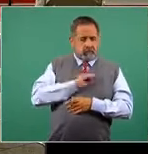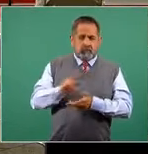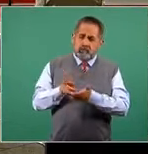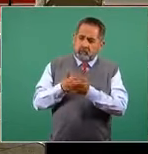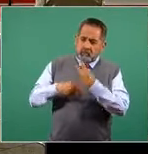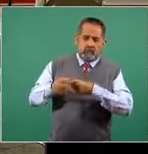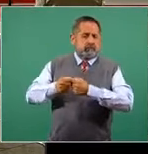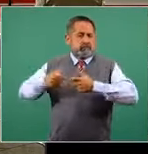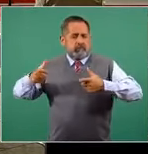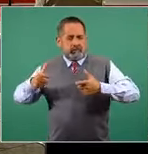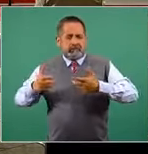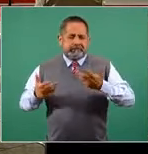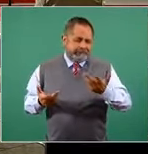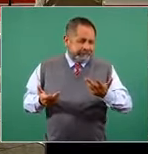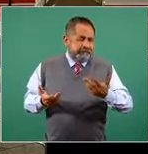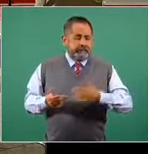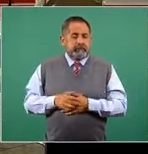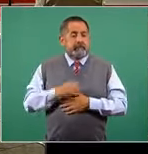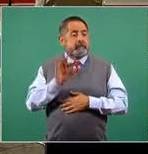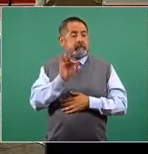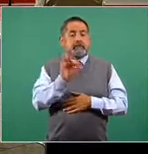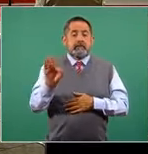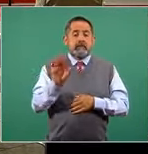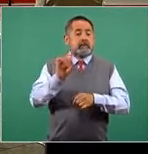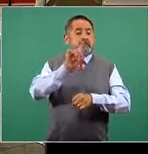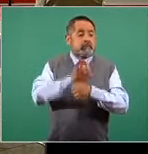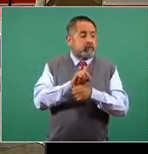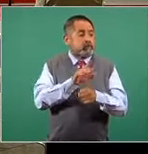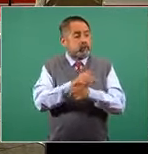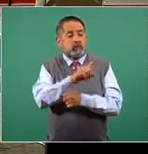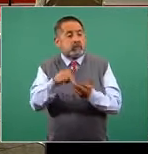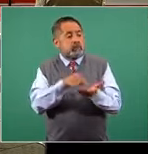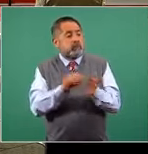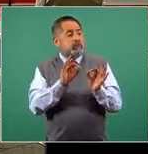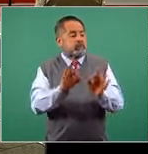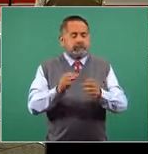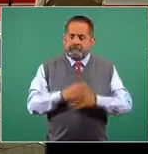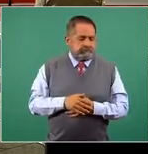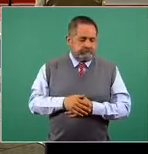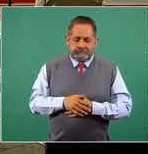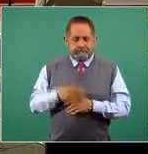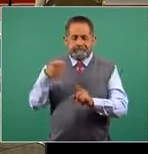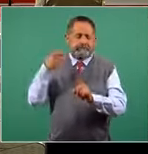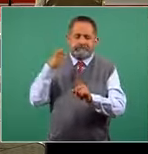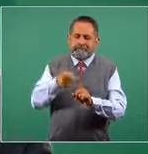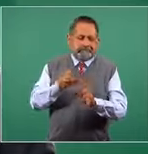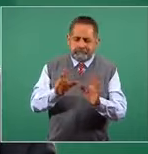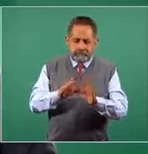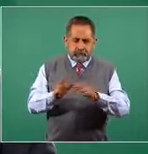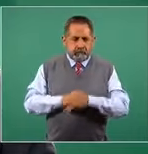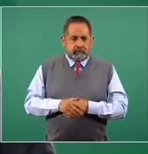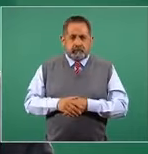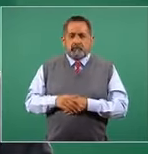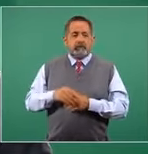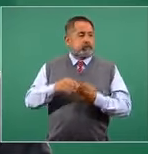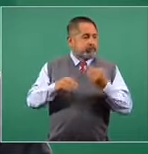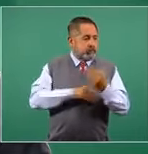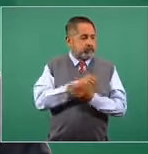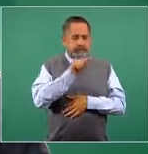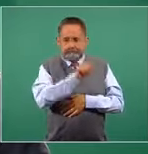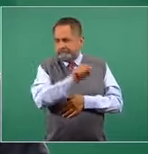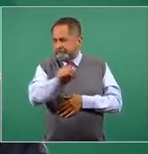Entonces, si nos fijáramos solo en fechas concretas o sitios concretos, perderíamos de vista que en todos los lugares, en todo